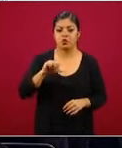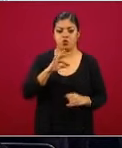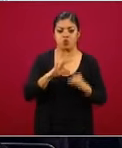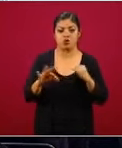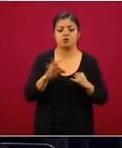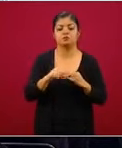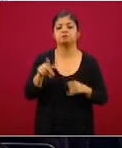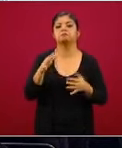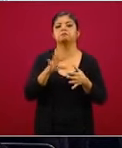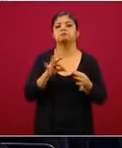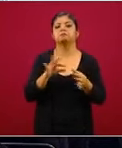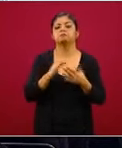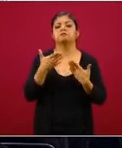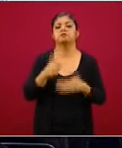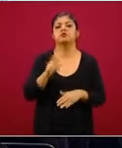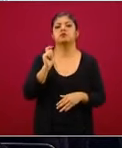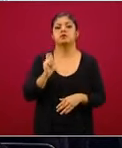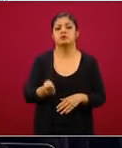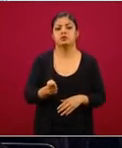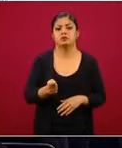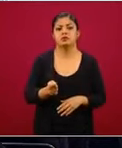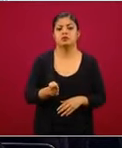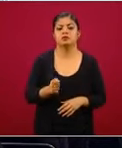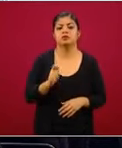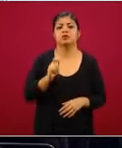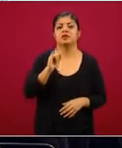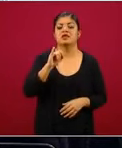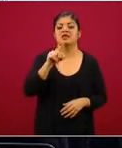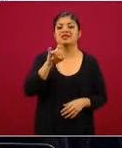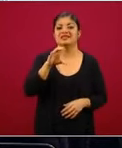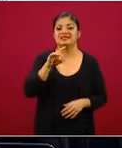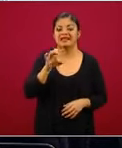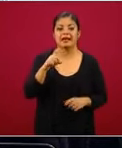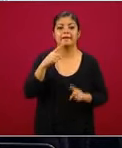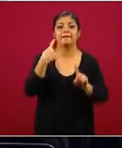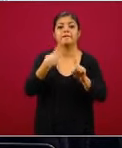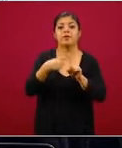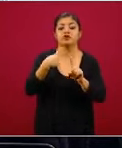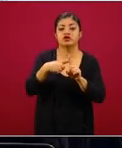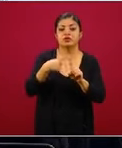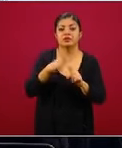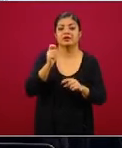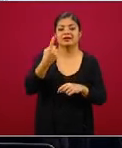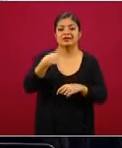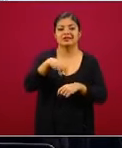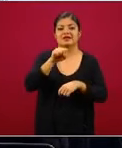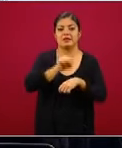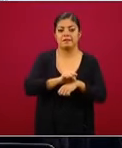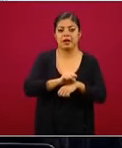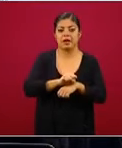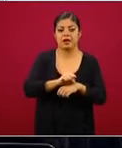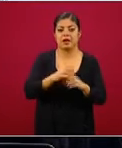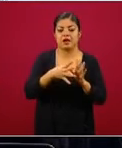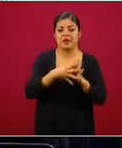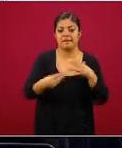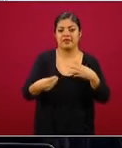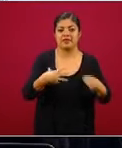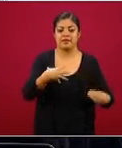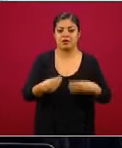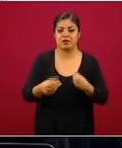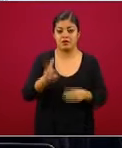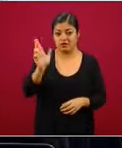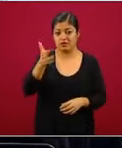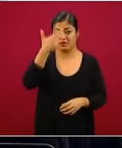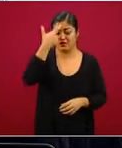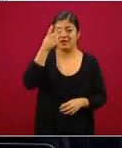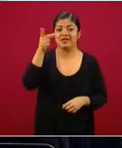que tiene que ver precisamente con el índice de positividad por semana epidemiológica. Si recuerdan, lo presentamos